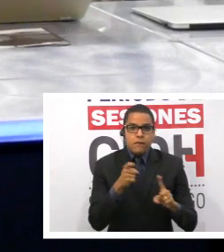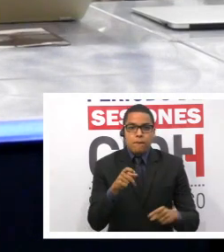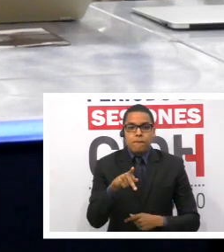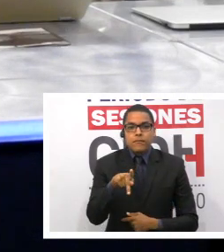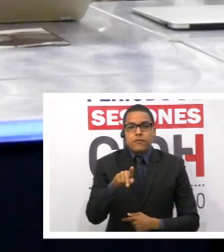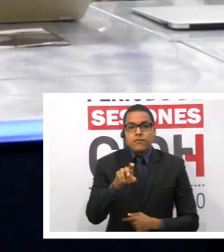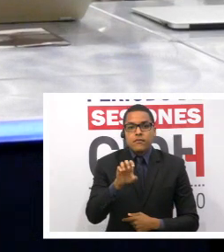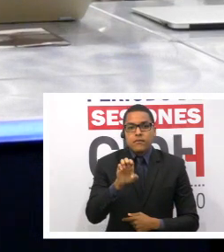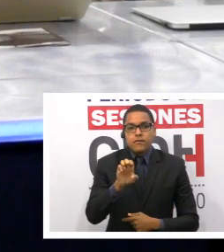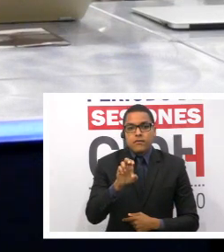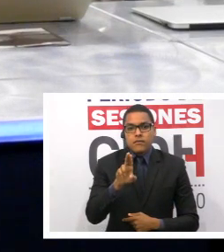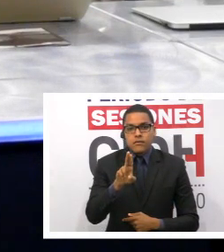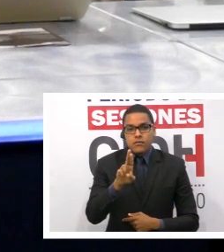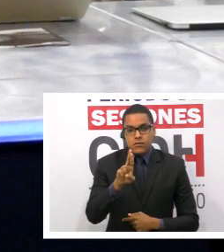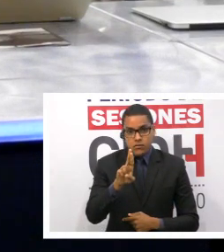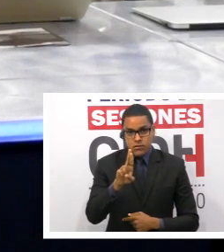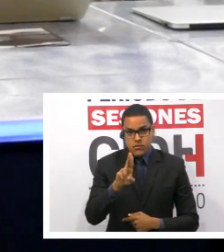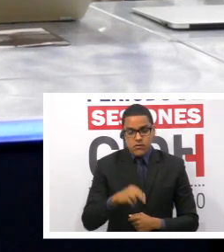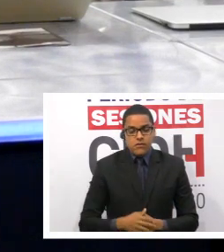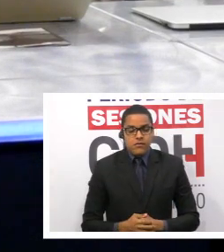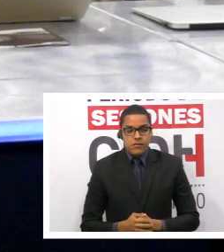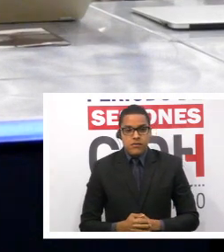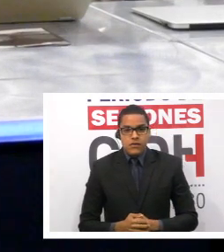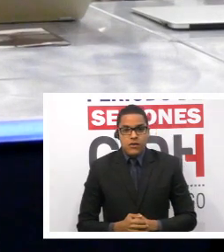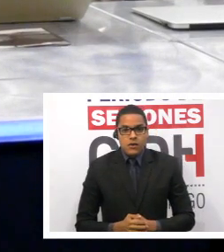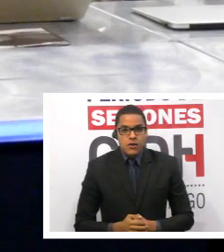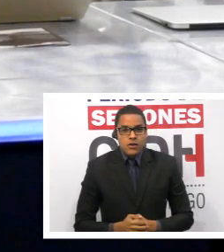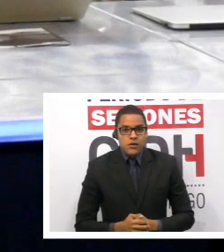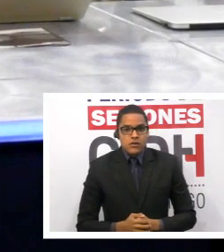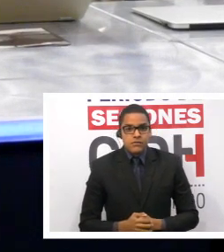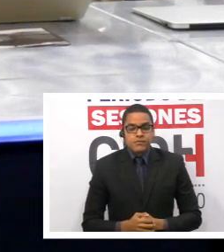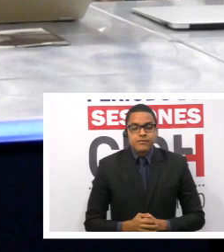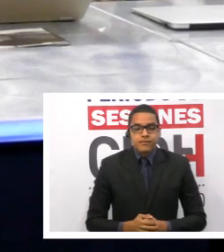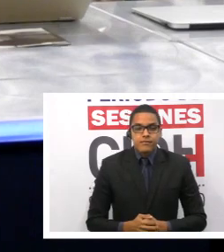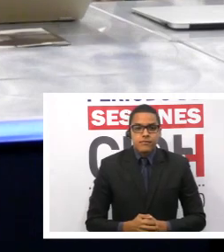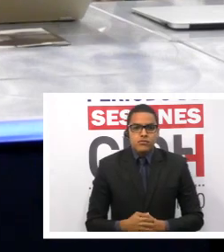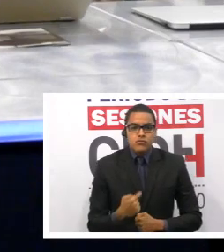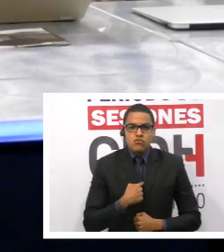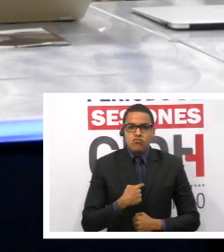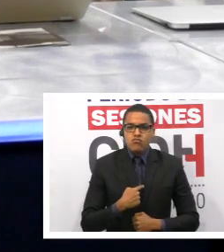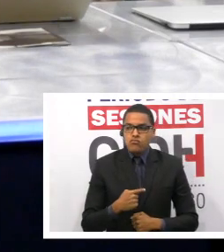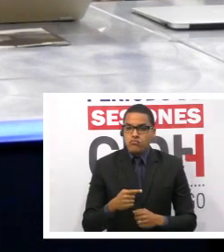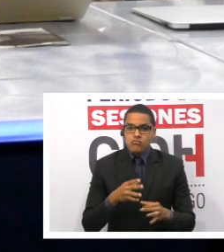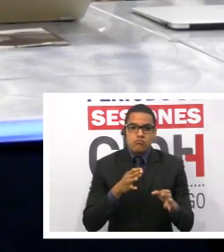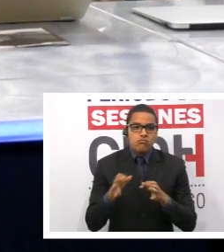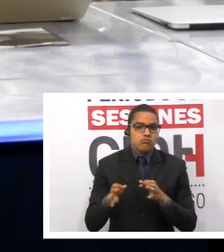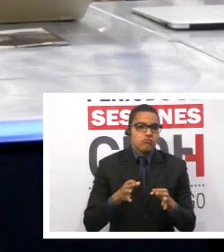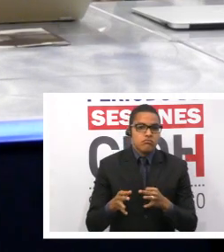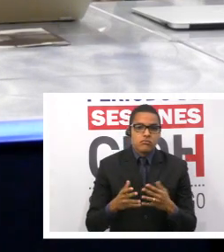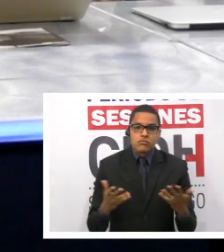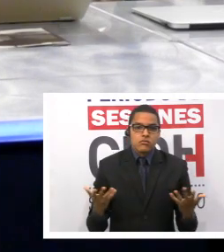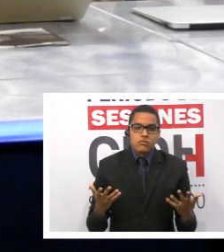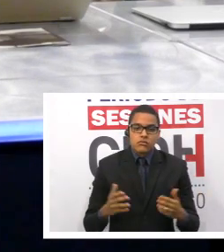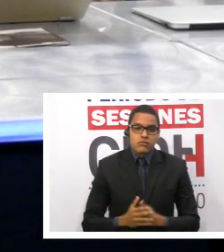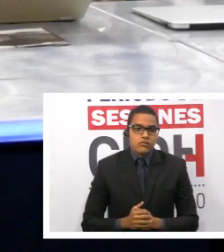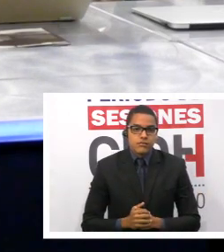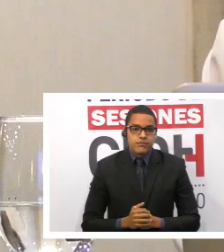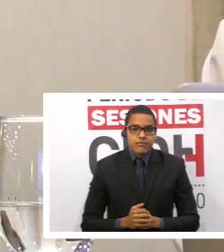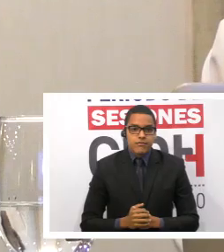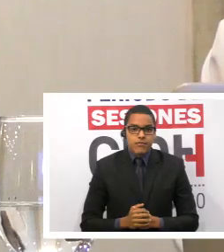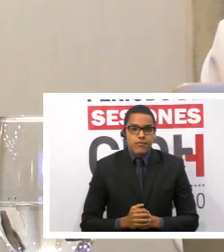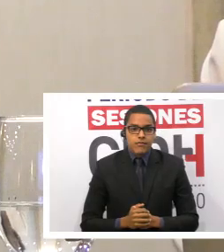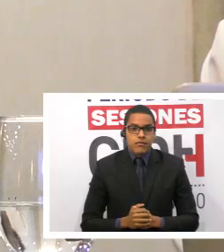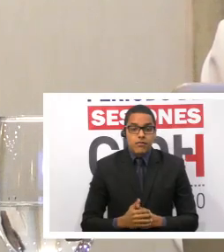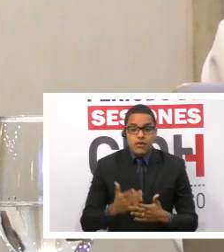civil en salud hablaré sobre las inequidades fiscales y sus efectos sobre el derecho a la salud el caso el cáncer y también sobre la